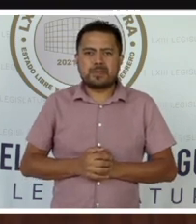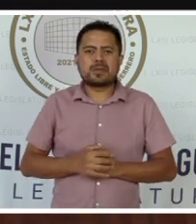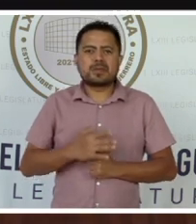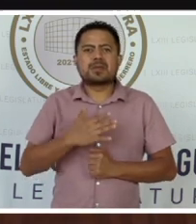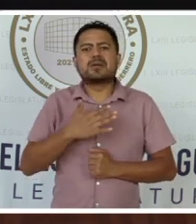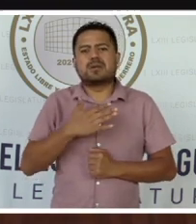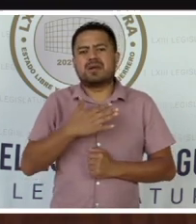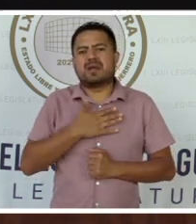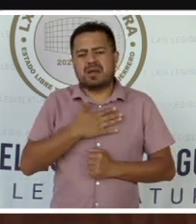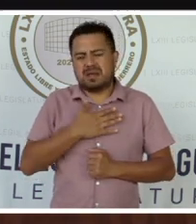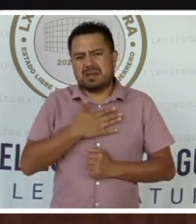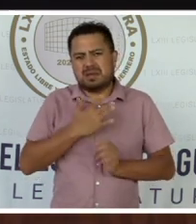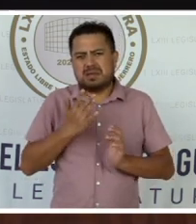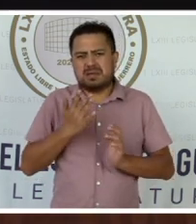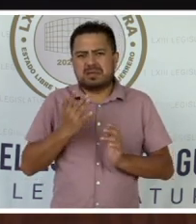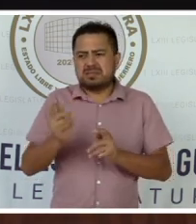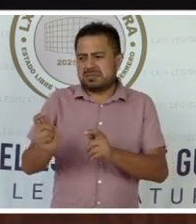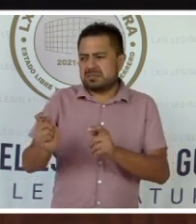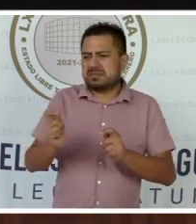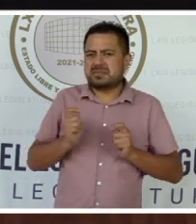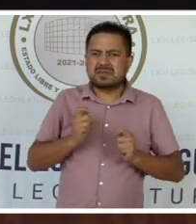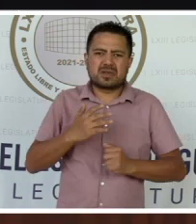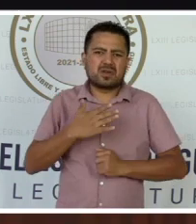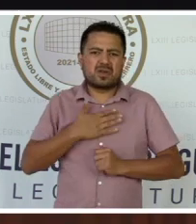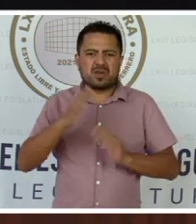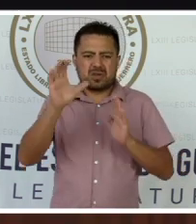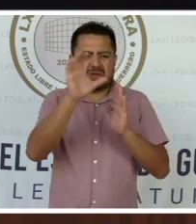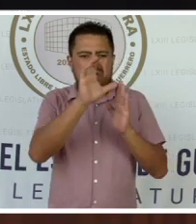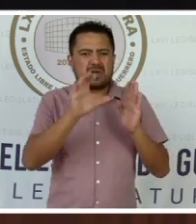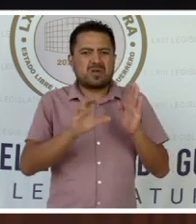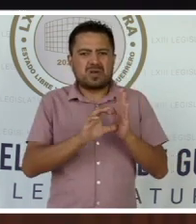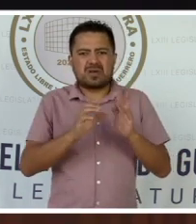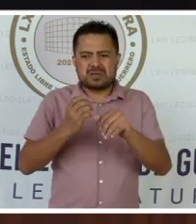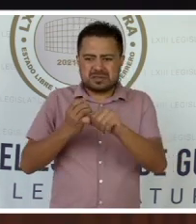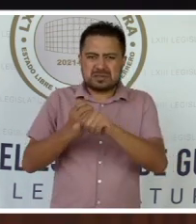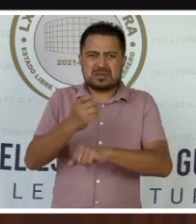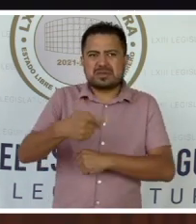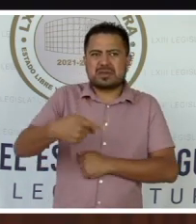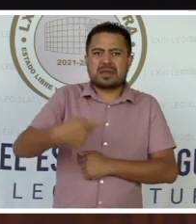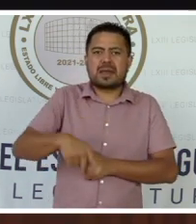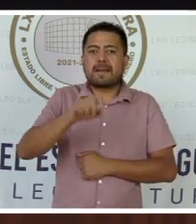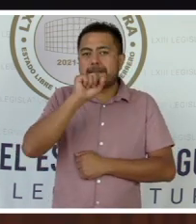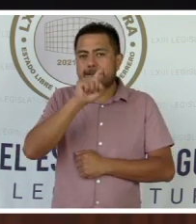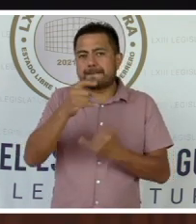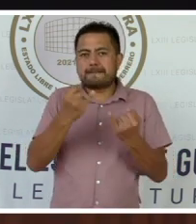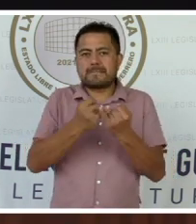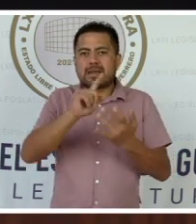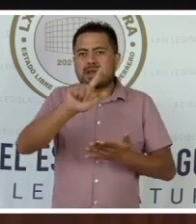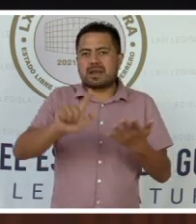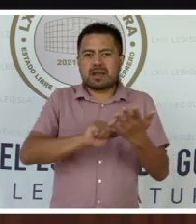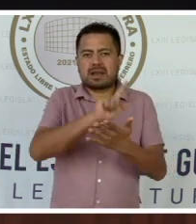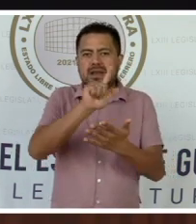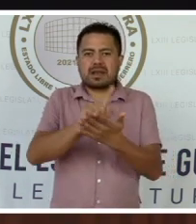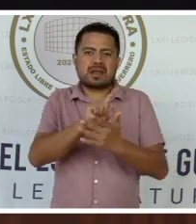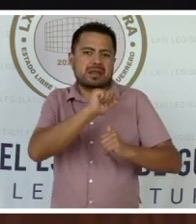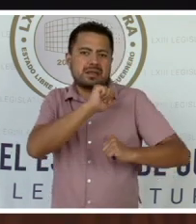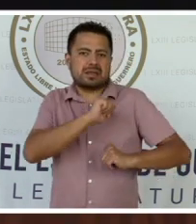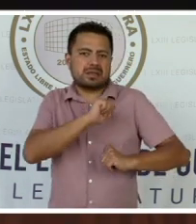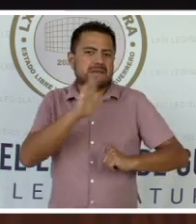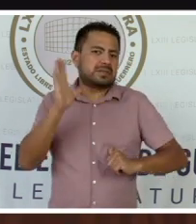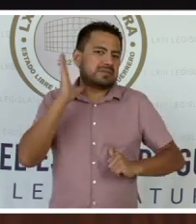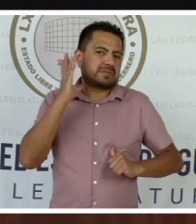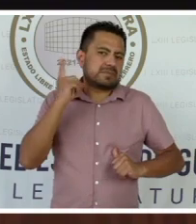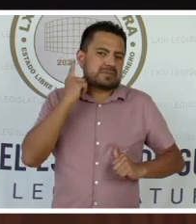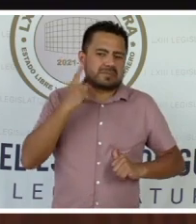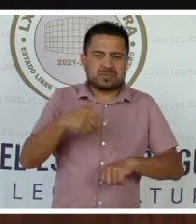uso de las facultades que nos confiere la Constitución local y la Ley Orgánica del poder legislativo